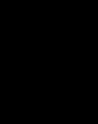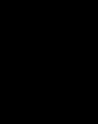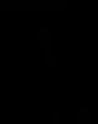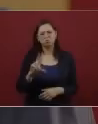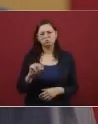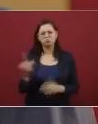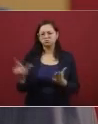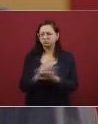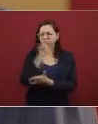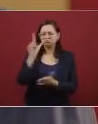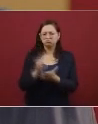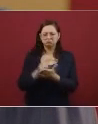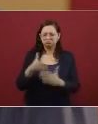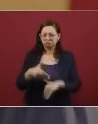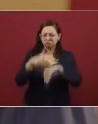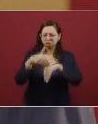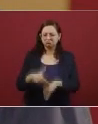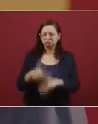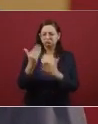eso.